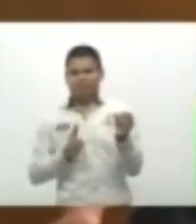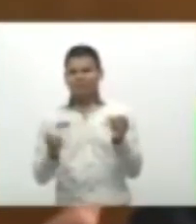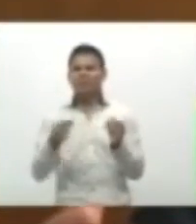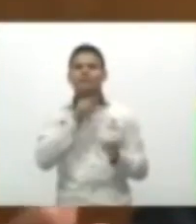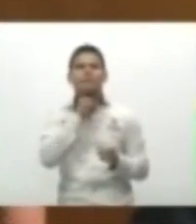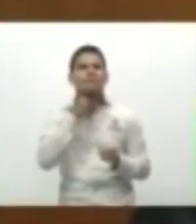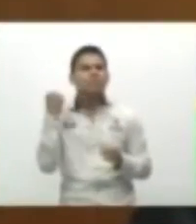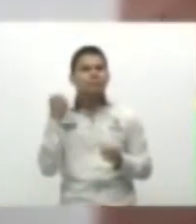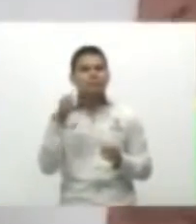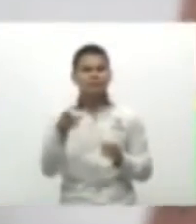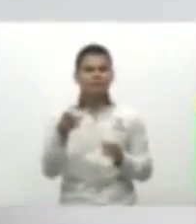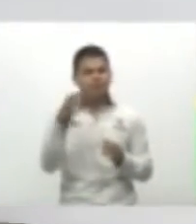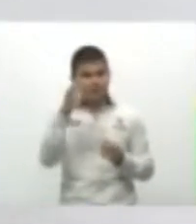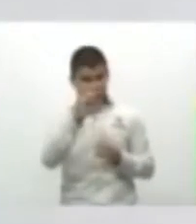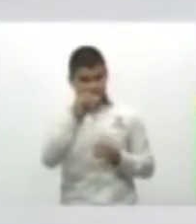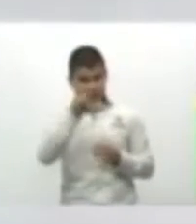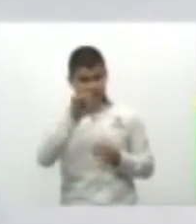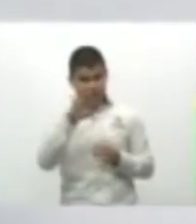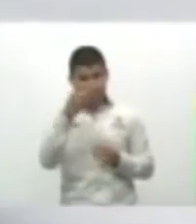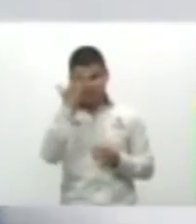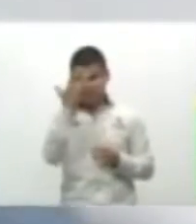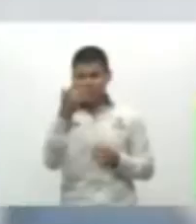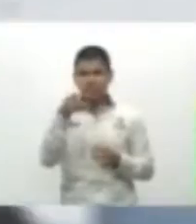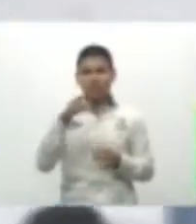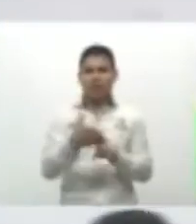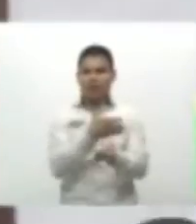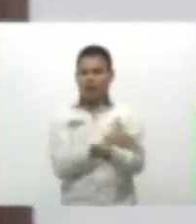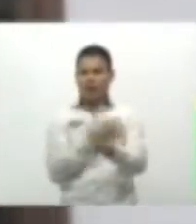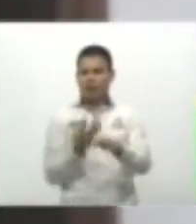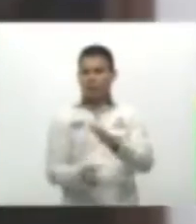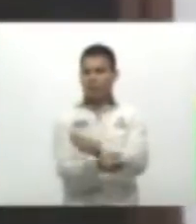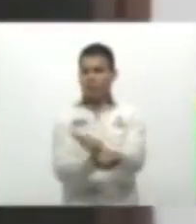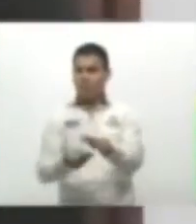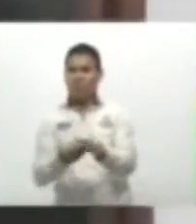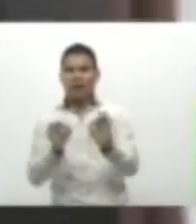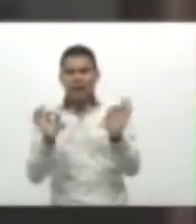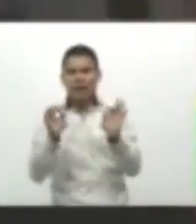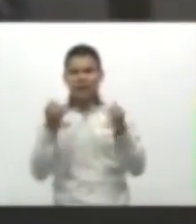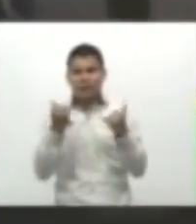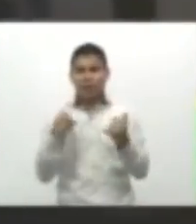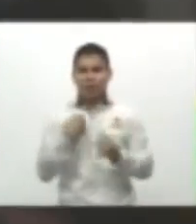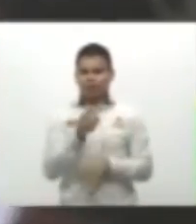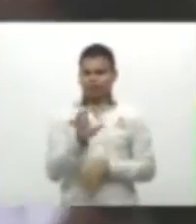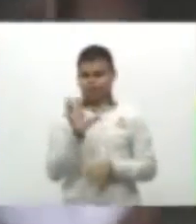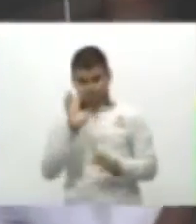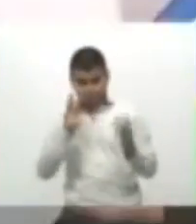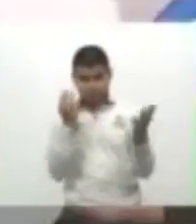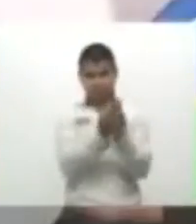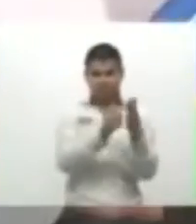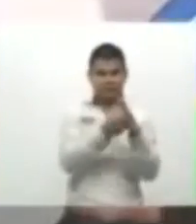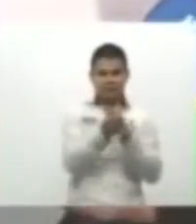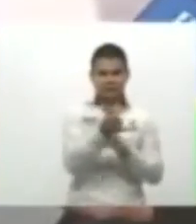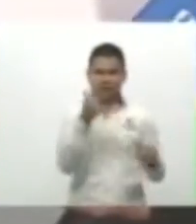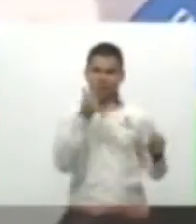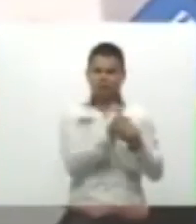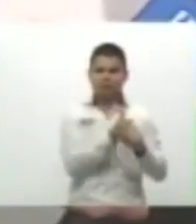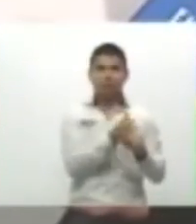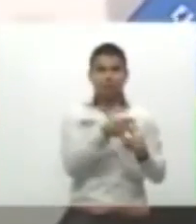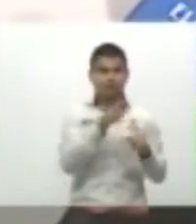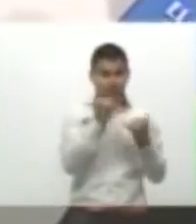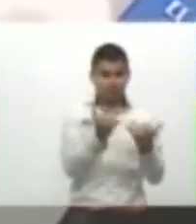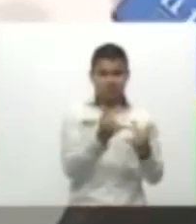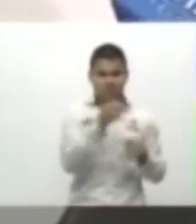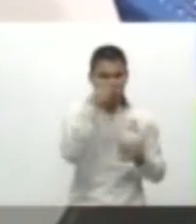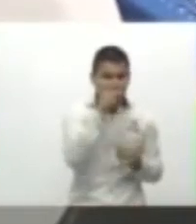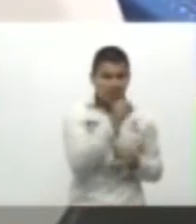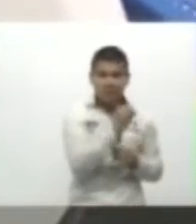que un abogado abandonara el caso, en el cual el sacerdote William Mazo fue condenado a 33 años de prisión por abuso sexual. No contento con la